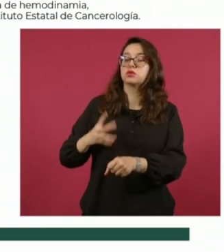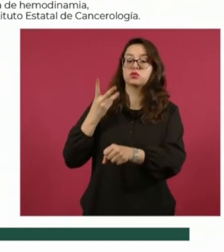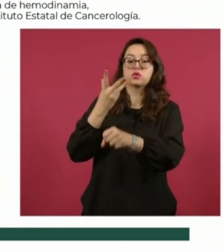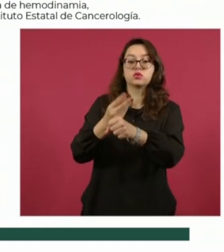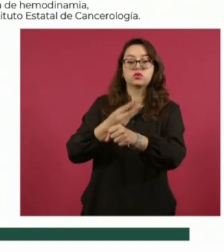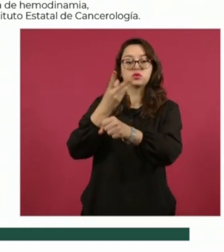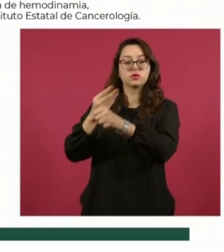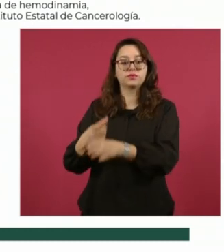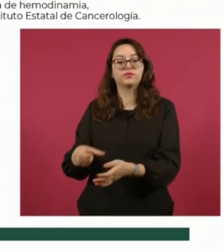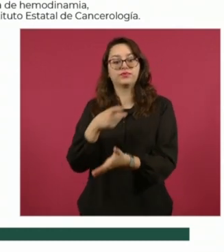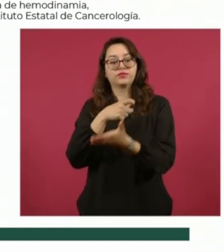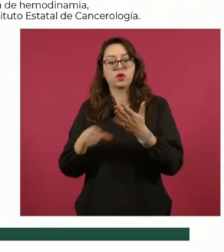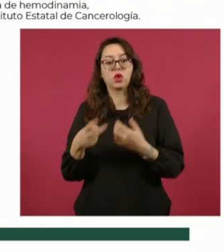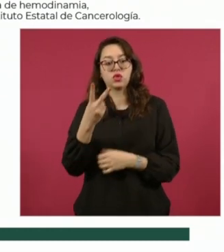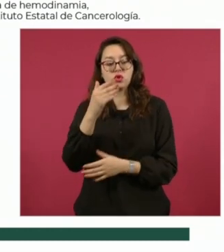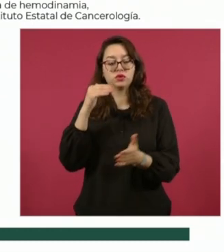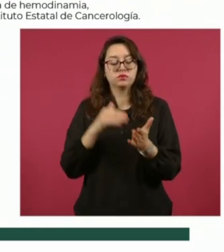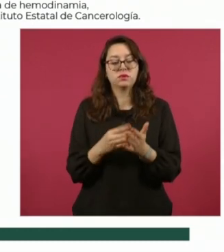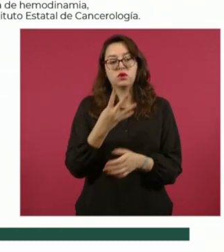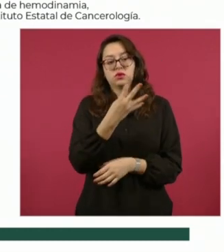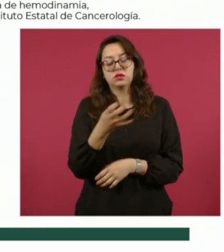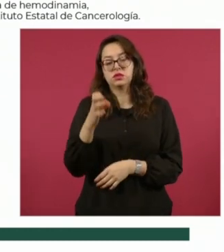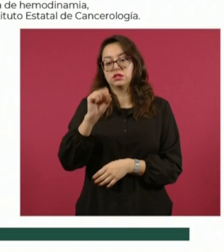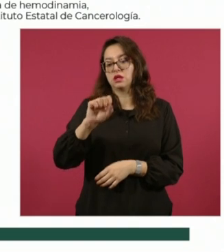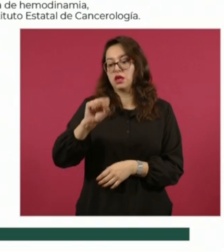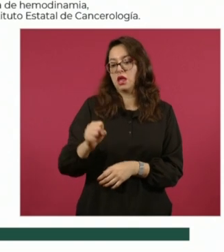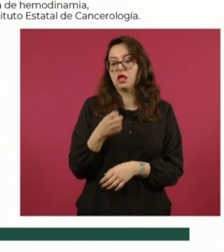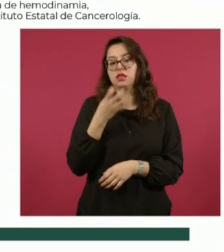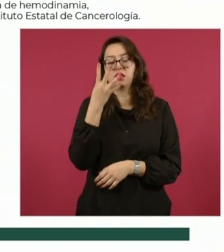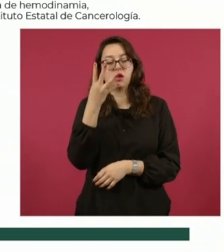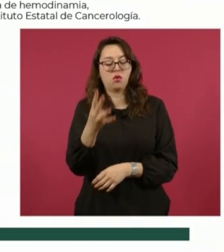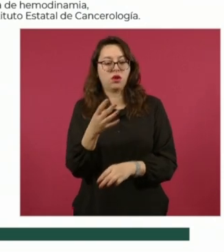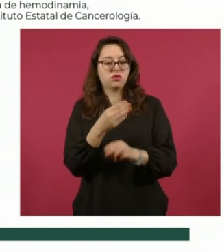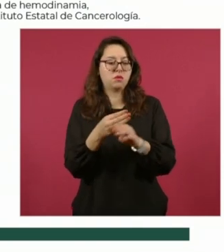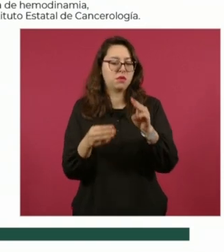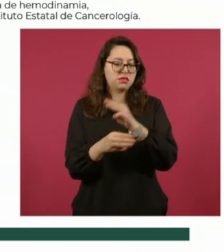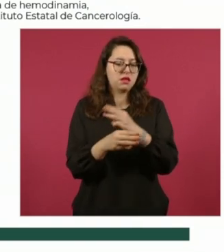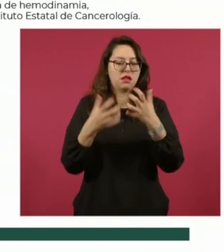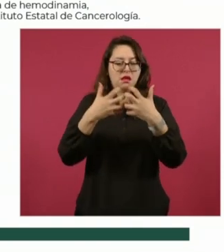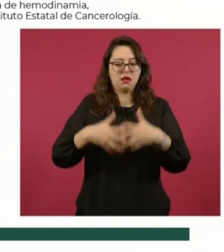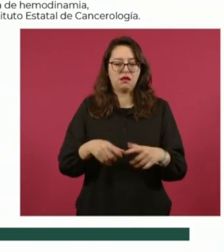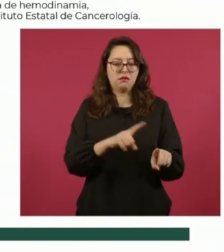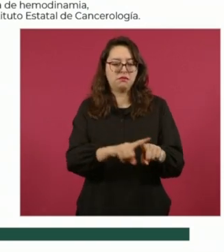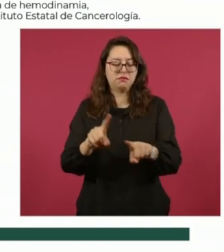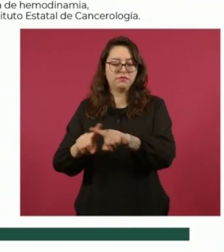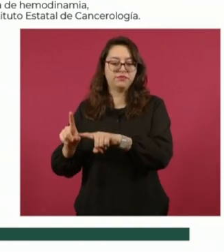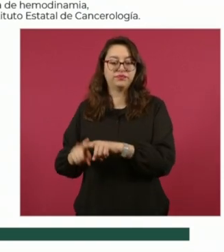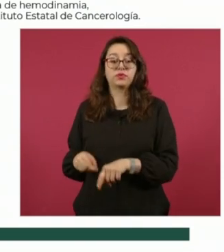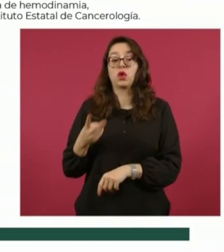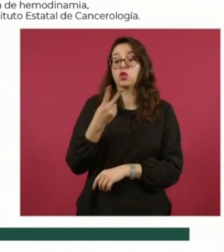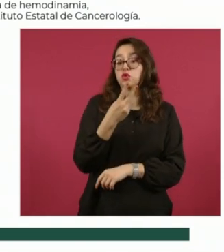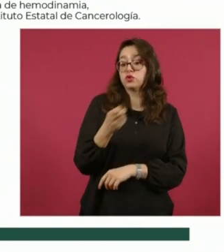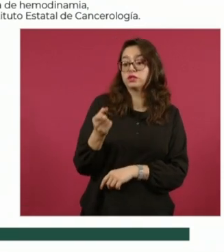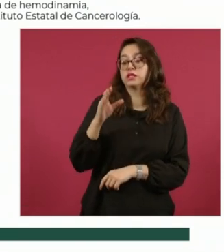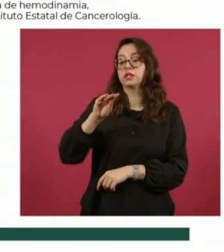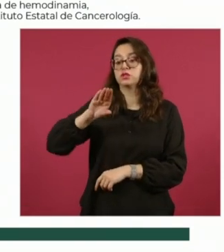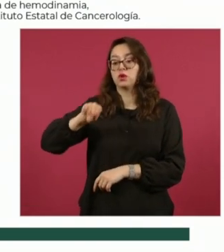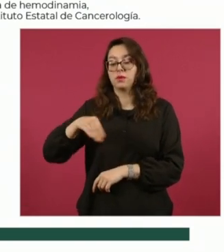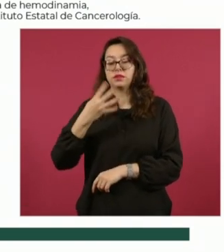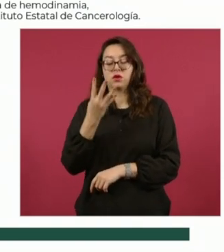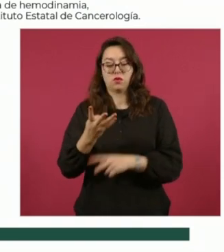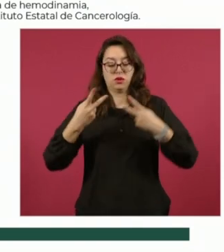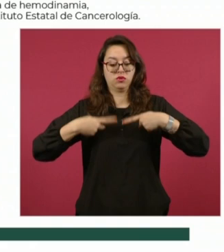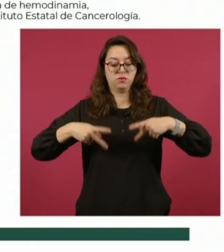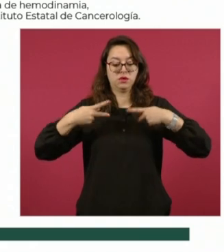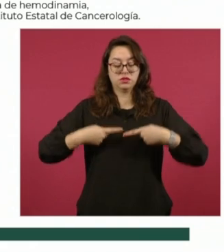Se han adquirido 2.464 equipos médicos. Hay autorizadas 294 personas